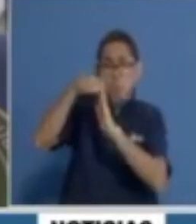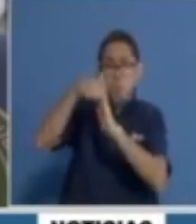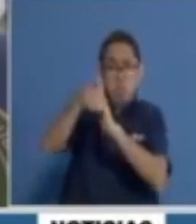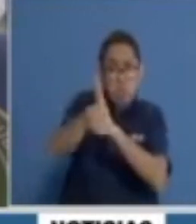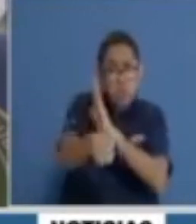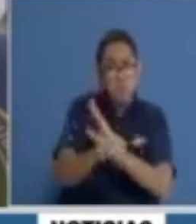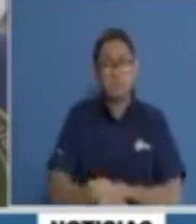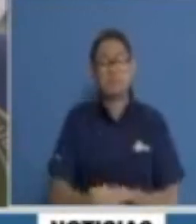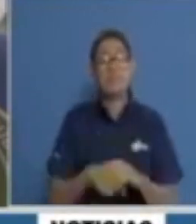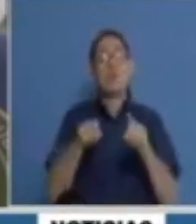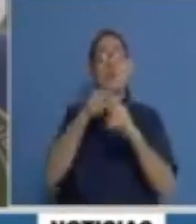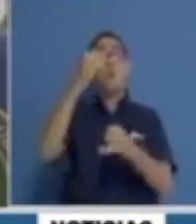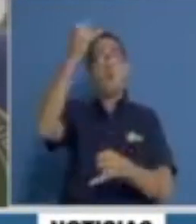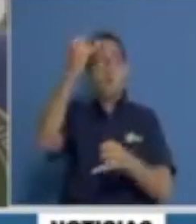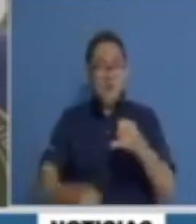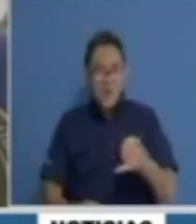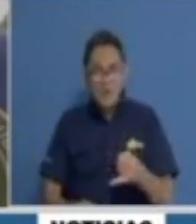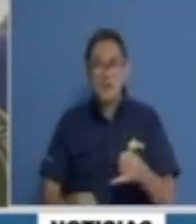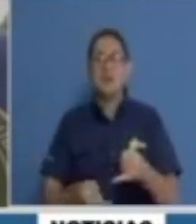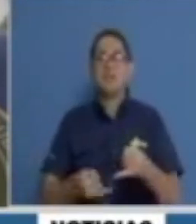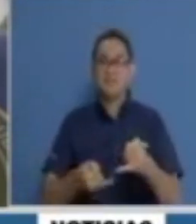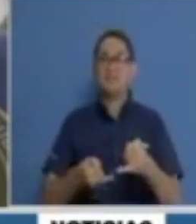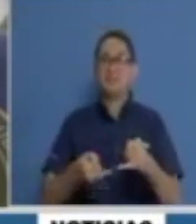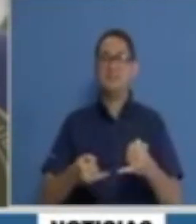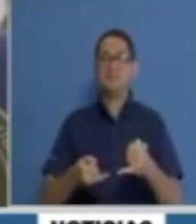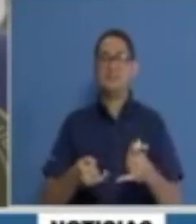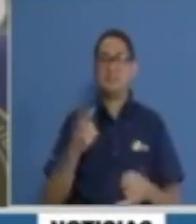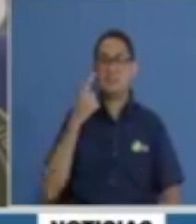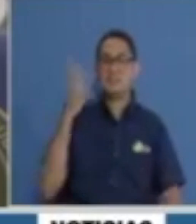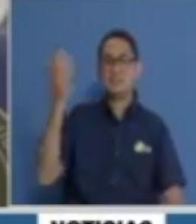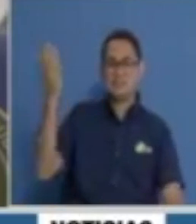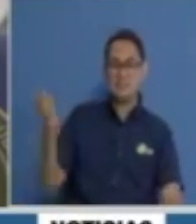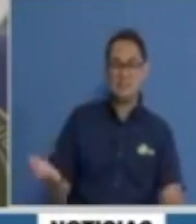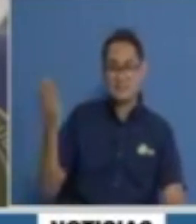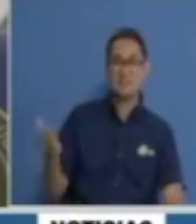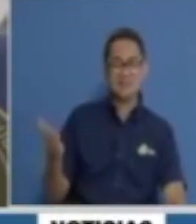la última lámina que tenemos, yo creo que es algo muy importante, y es recordar